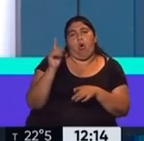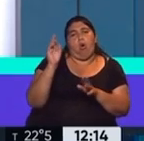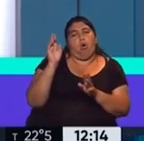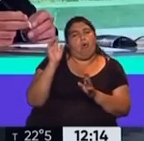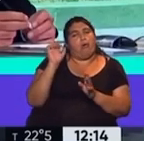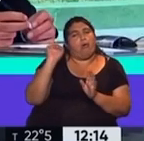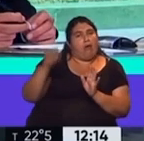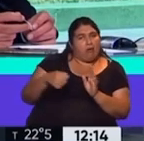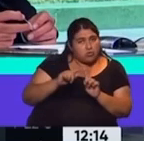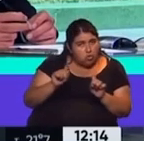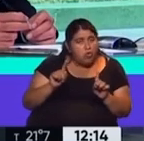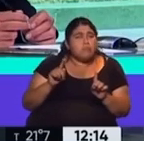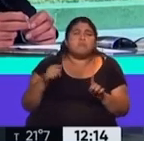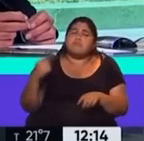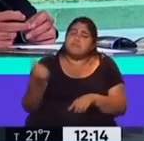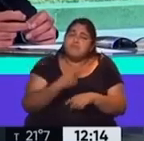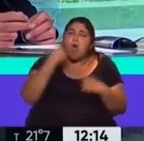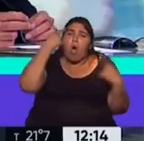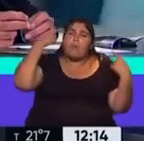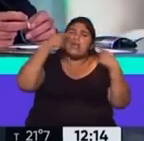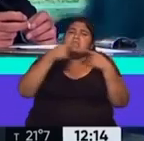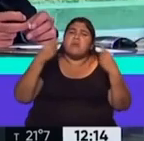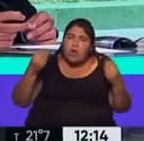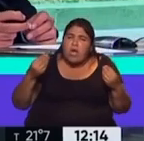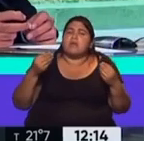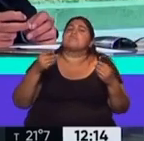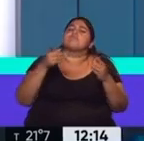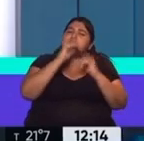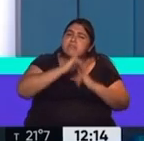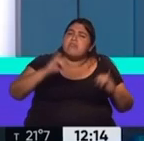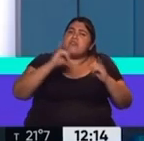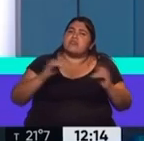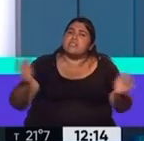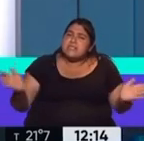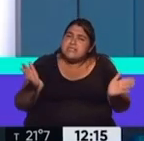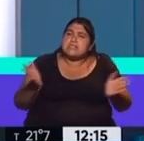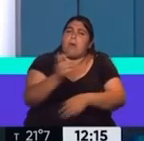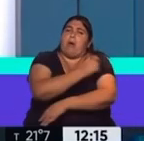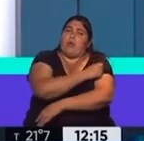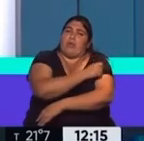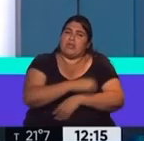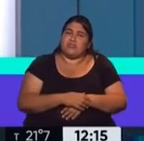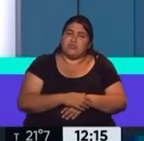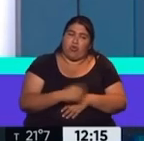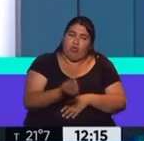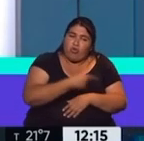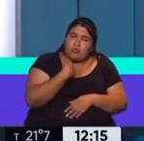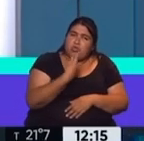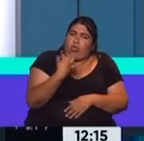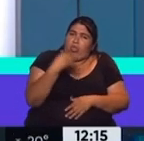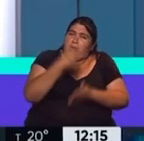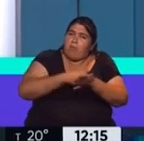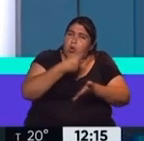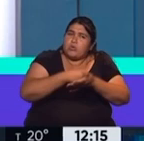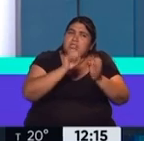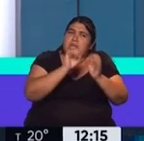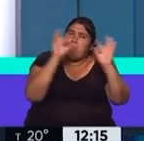fomentar la vacunación es la única forma de salir de la pandemia o sea la pandemia